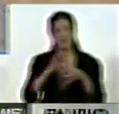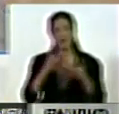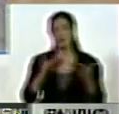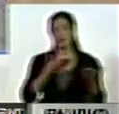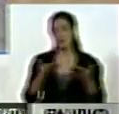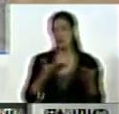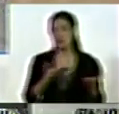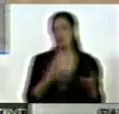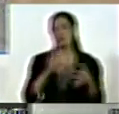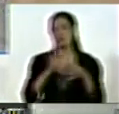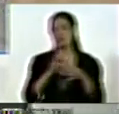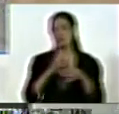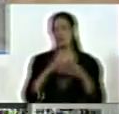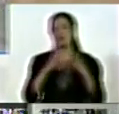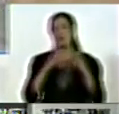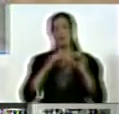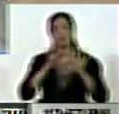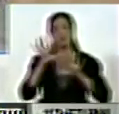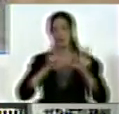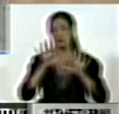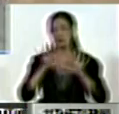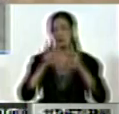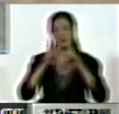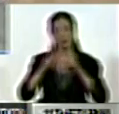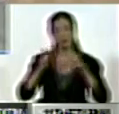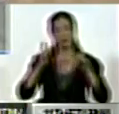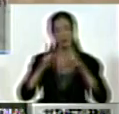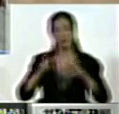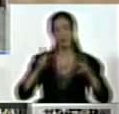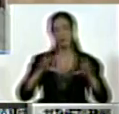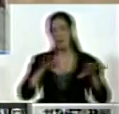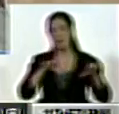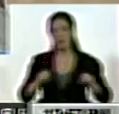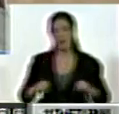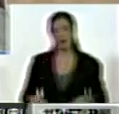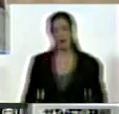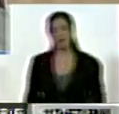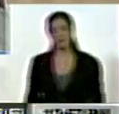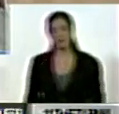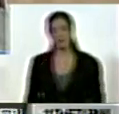servicio de las agencias de inteligencia imperiales.